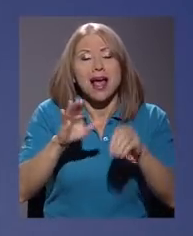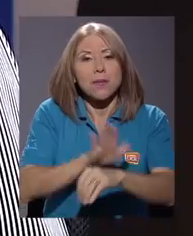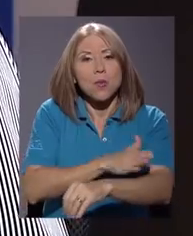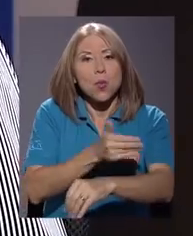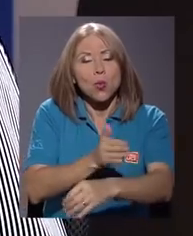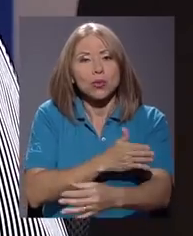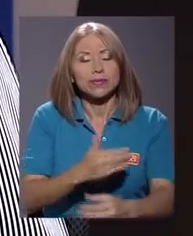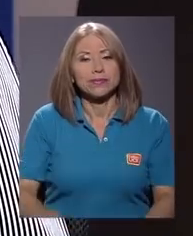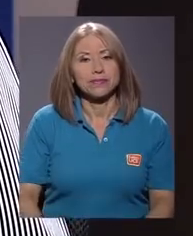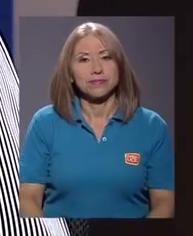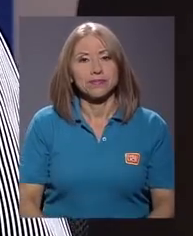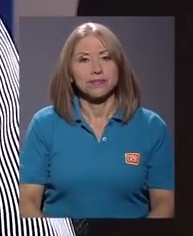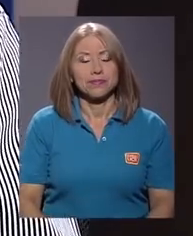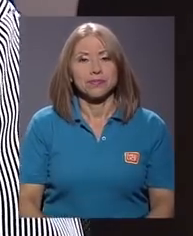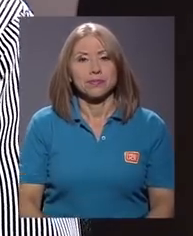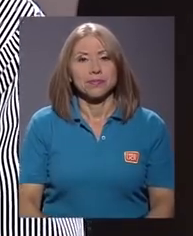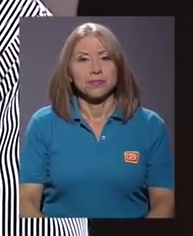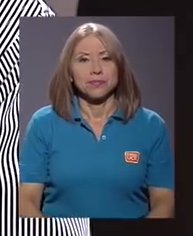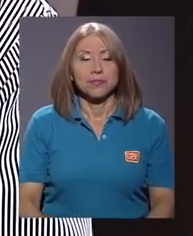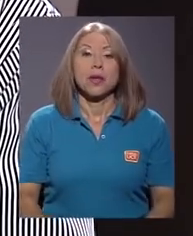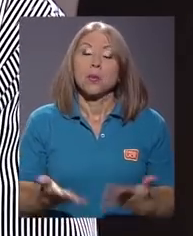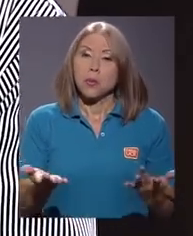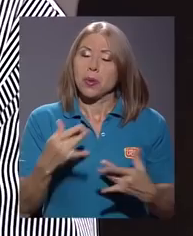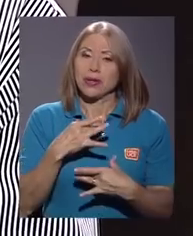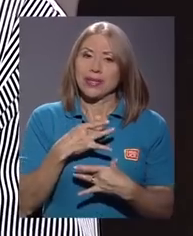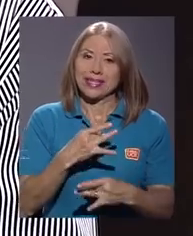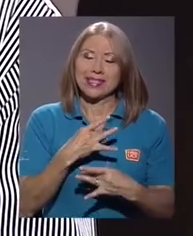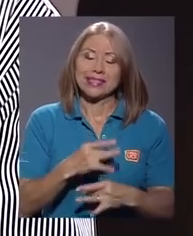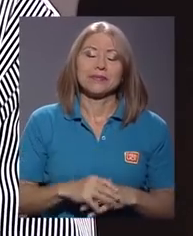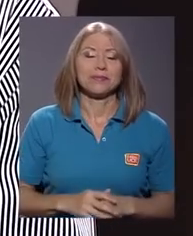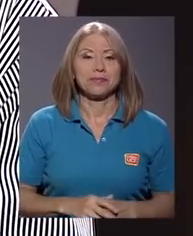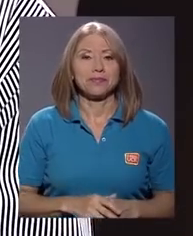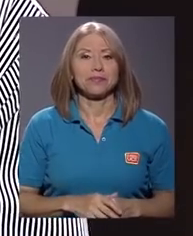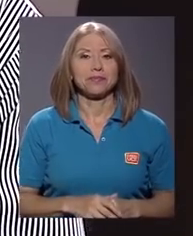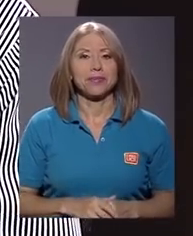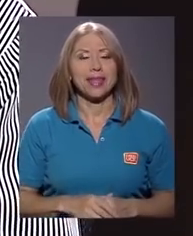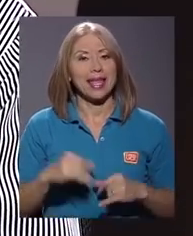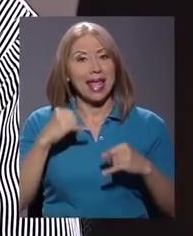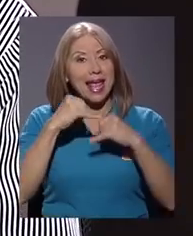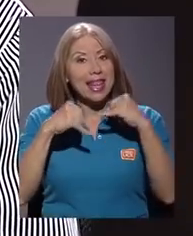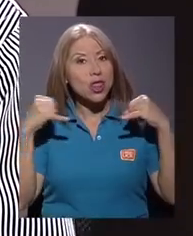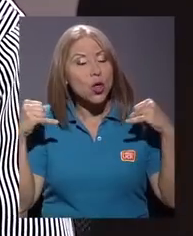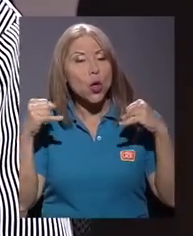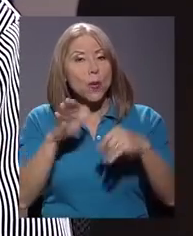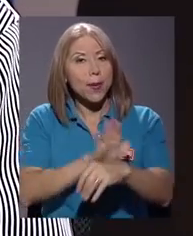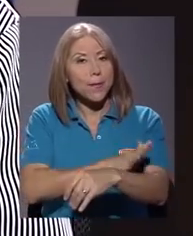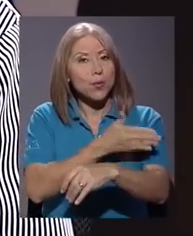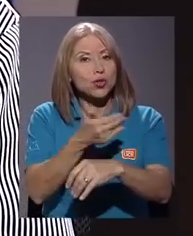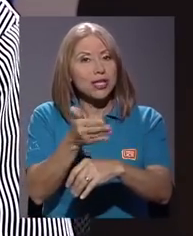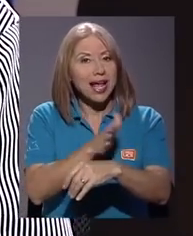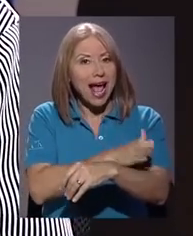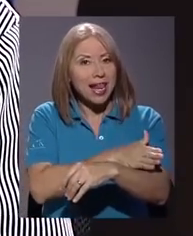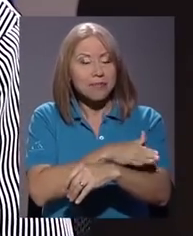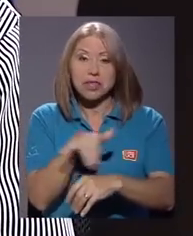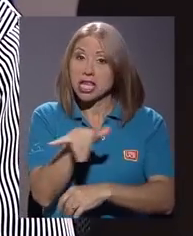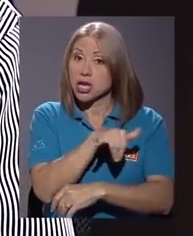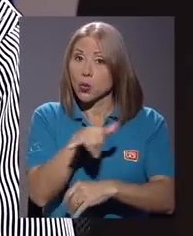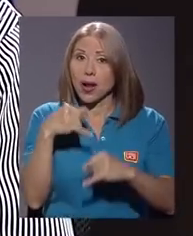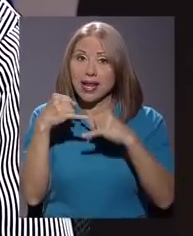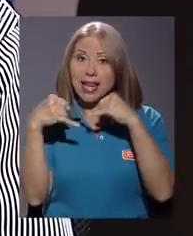eh Bueno qué interesante el el el idioma musical tanto como el idioma